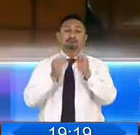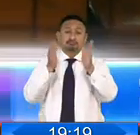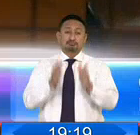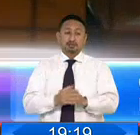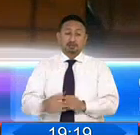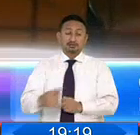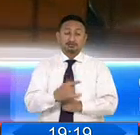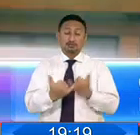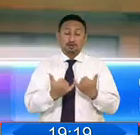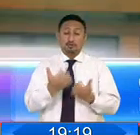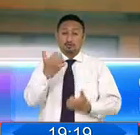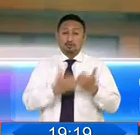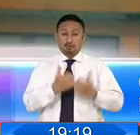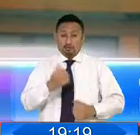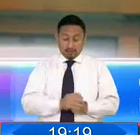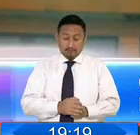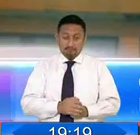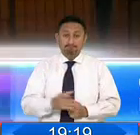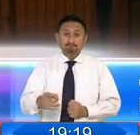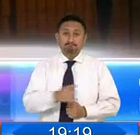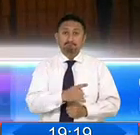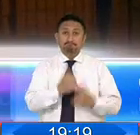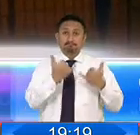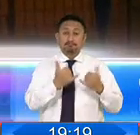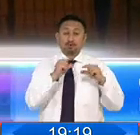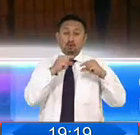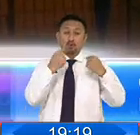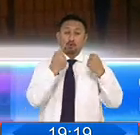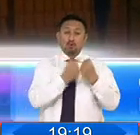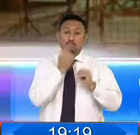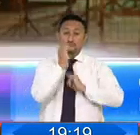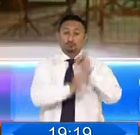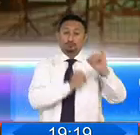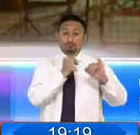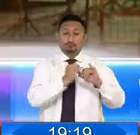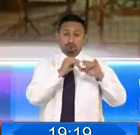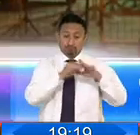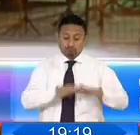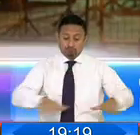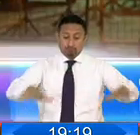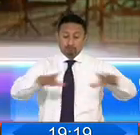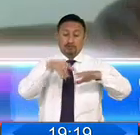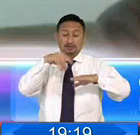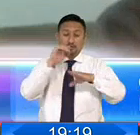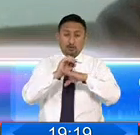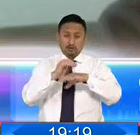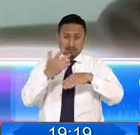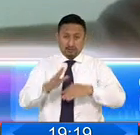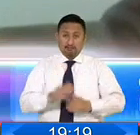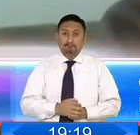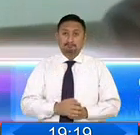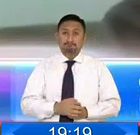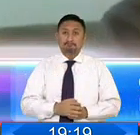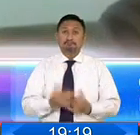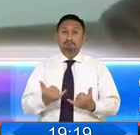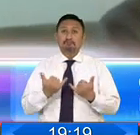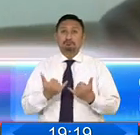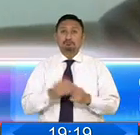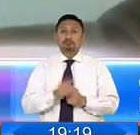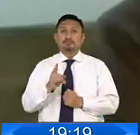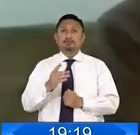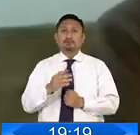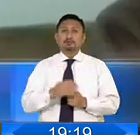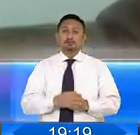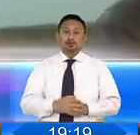la grave situación, ya que al parecer los tentáculos de grupos internacionales estarían operando en el Ecuador. Y hoy las cárceles son